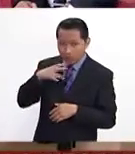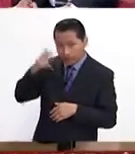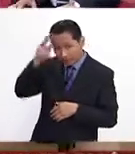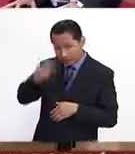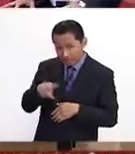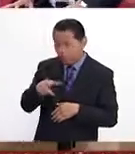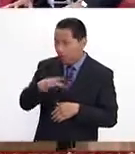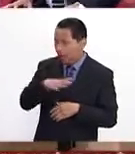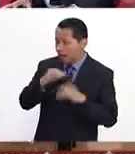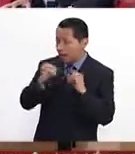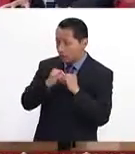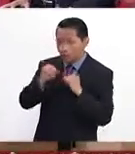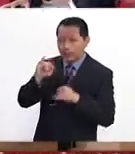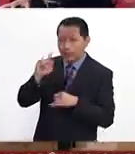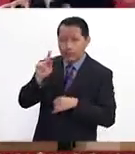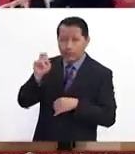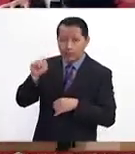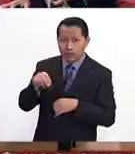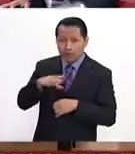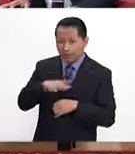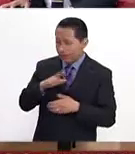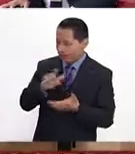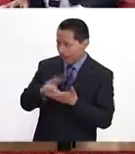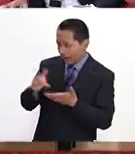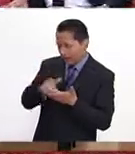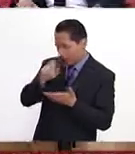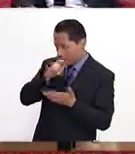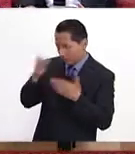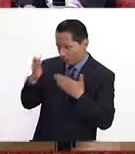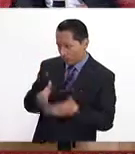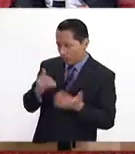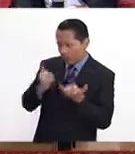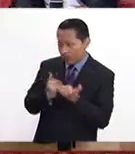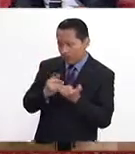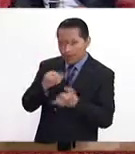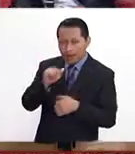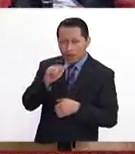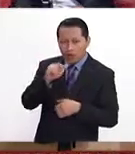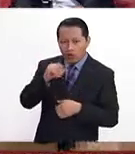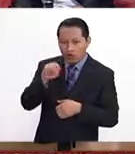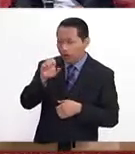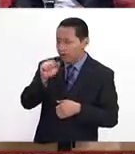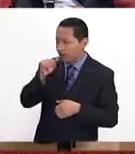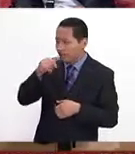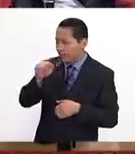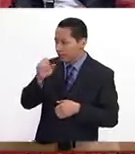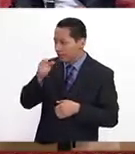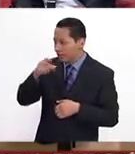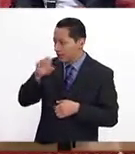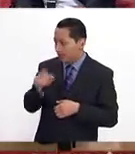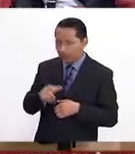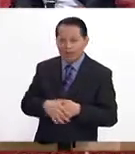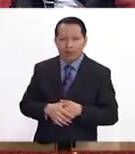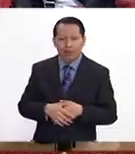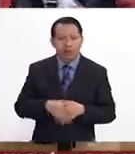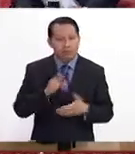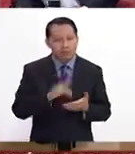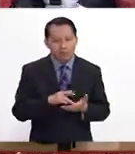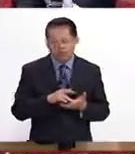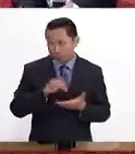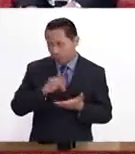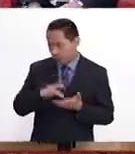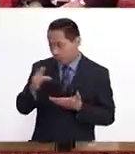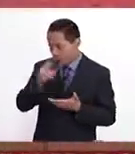hidalgo del instituto politécnico con la traba le agradecemos mucho el senador pues family escribe el haber estado con nosotros en mensualidad muchas gracias gracias